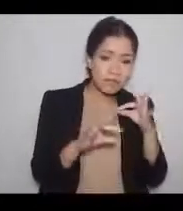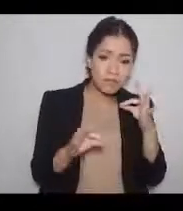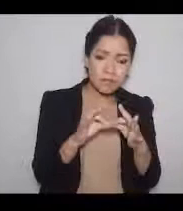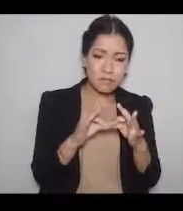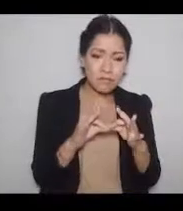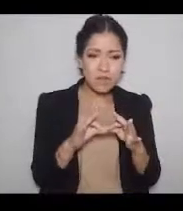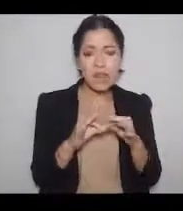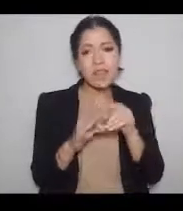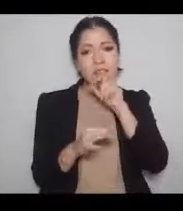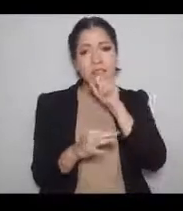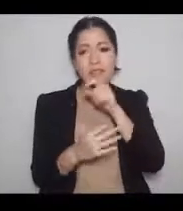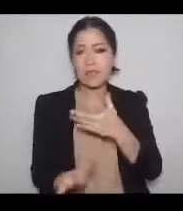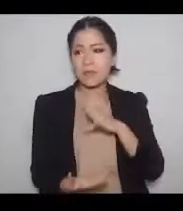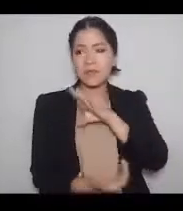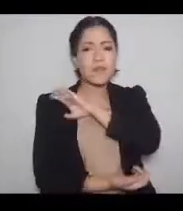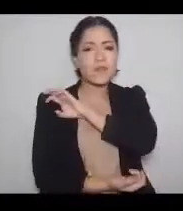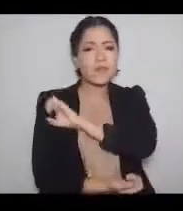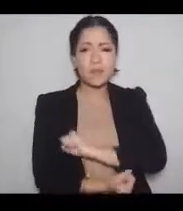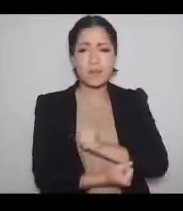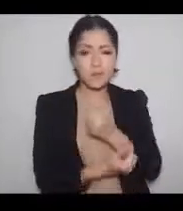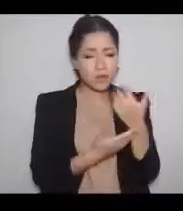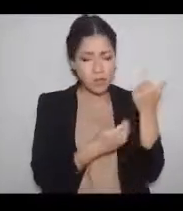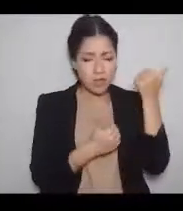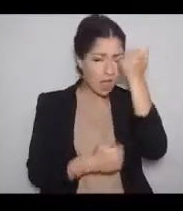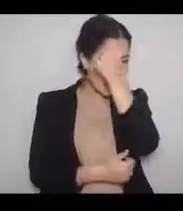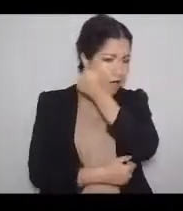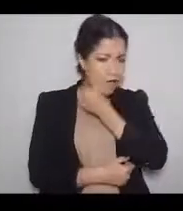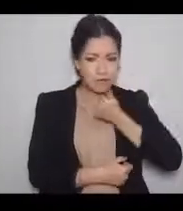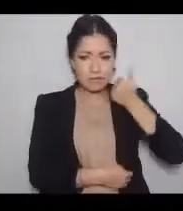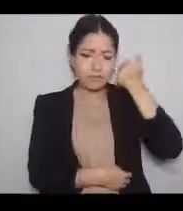falta decir que era un anal preventivo de ácido analizado.